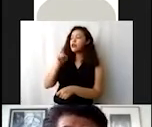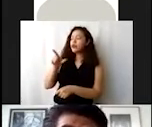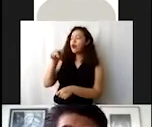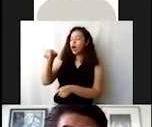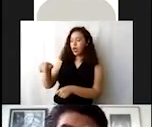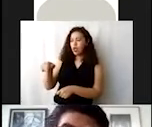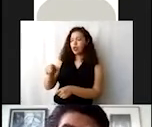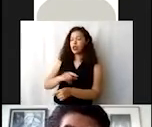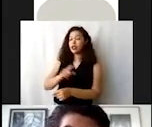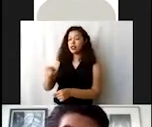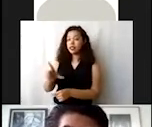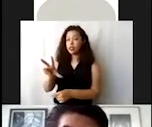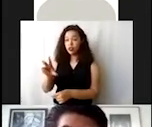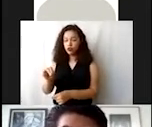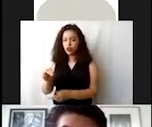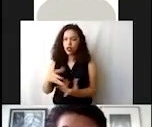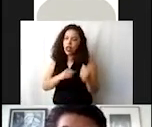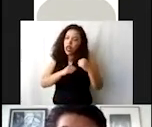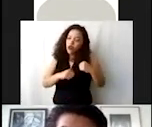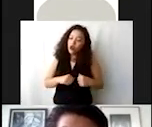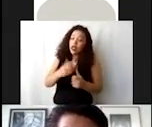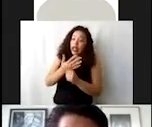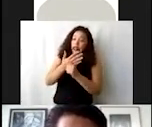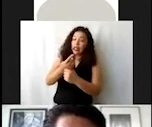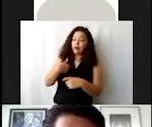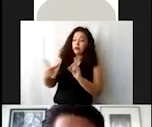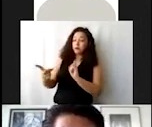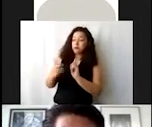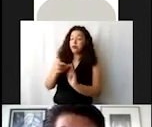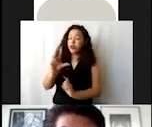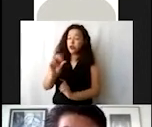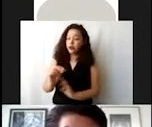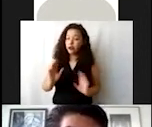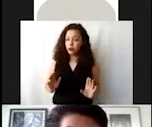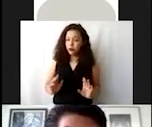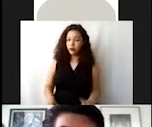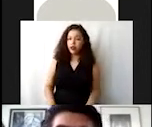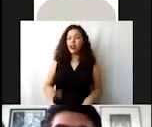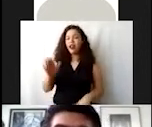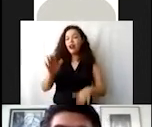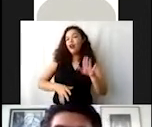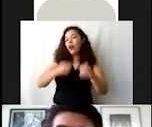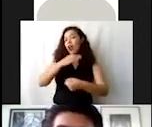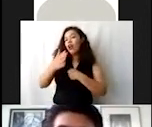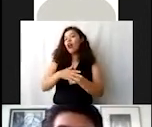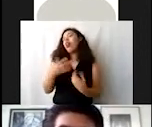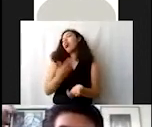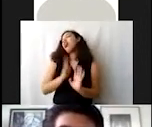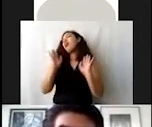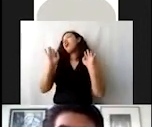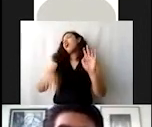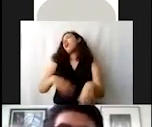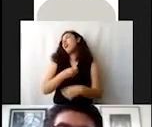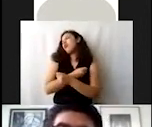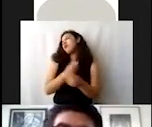no, o dice la autoridad que no me encontró, que a veces el notificador pues, le dio flojera y dijo, no, pues digo que